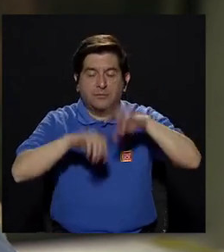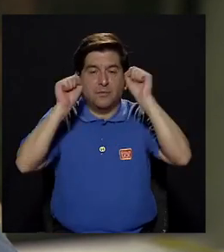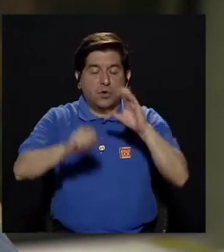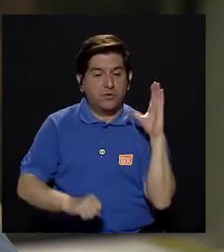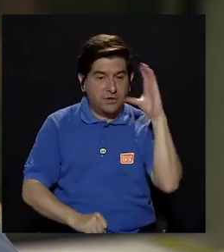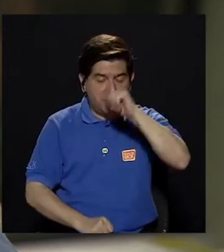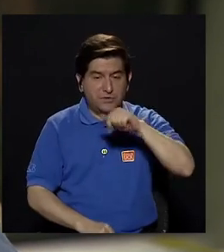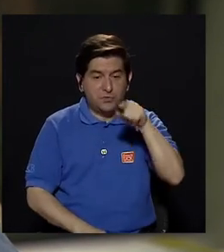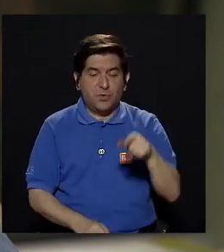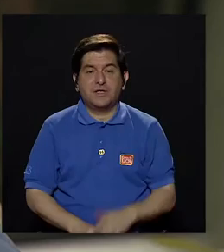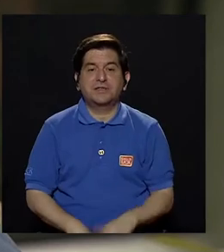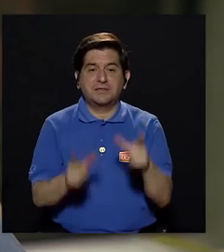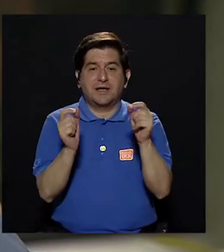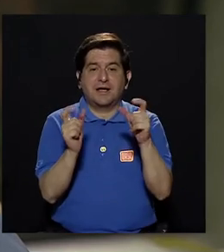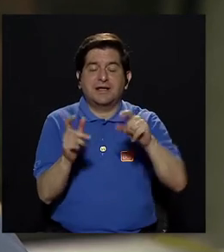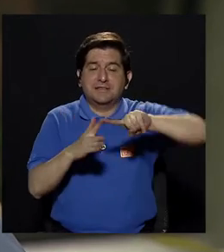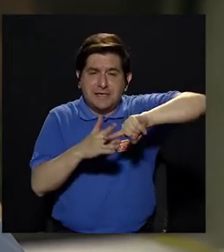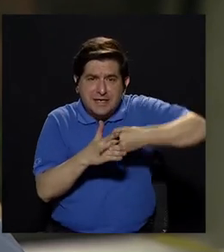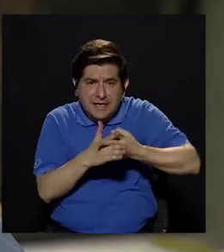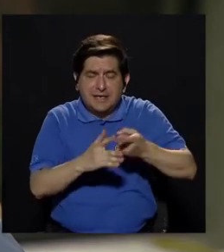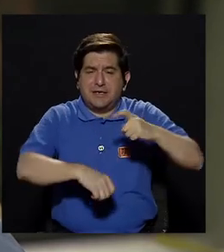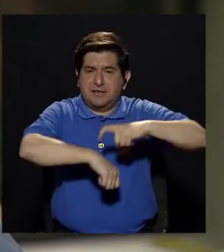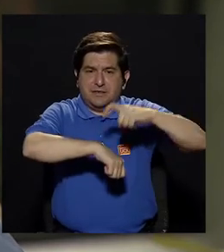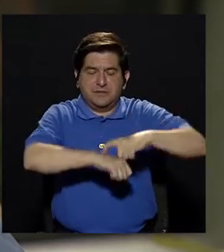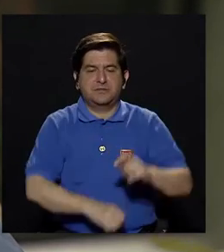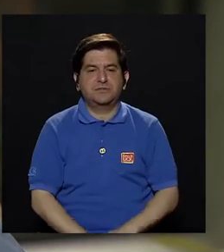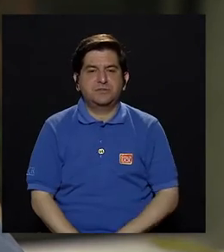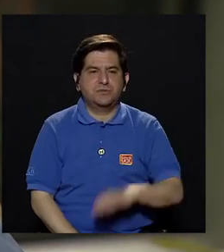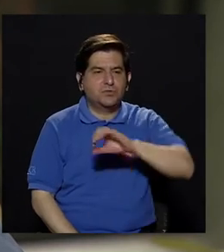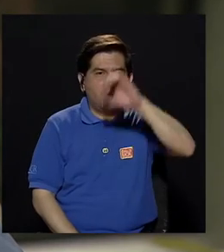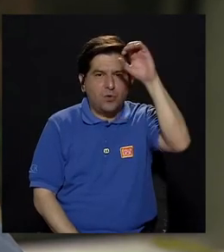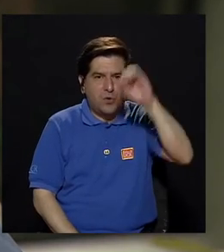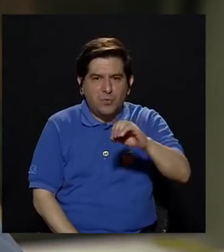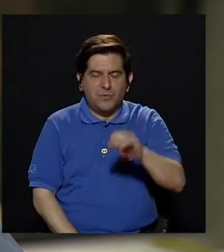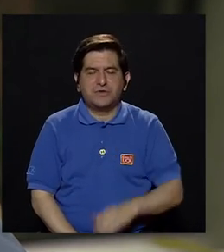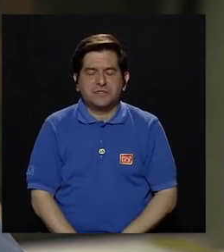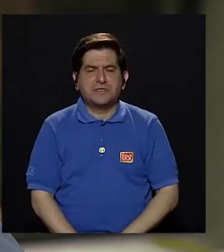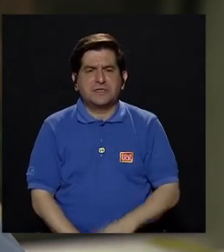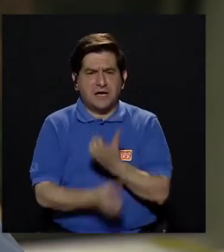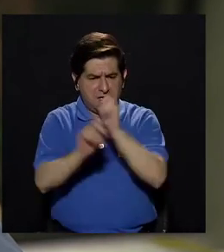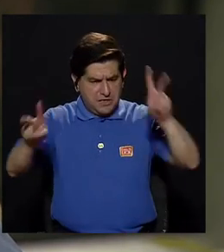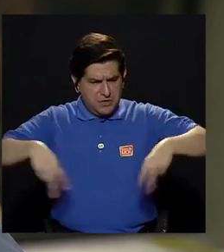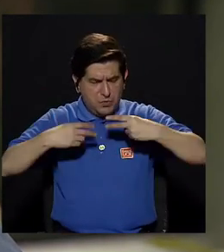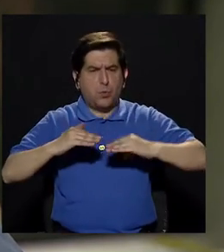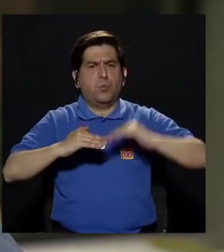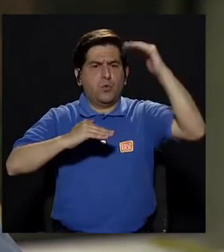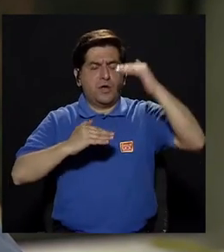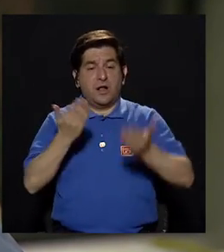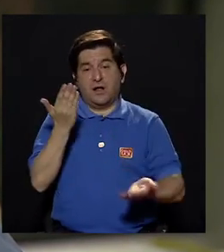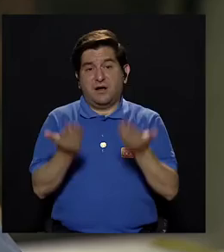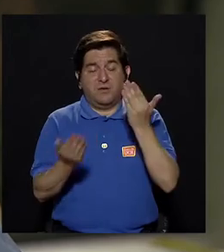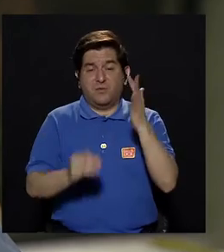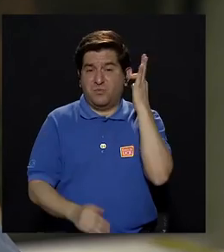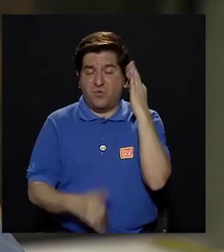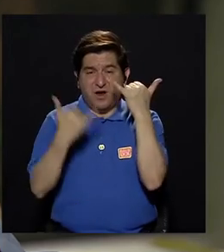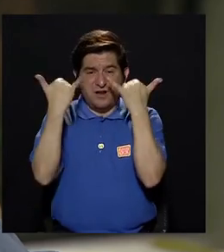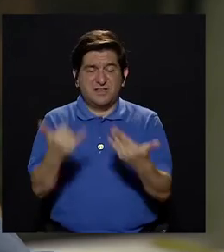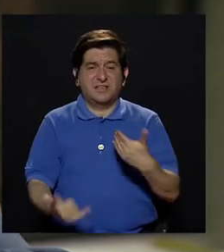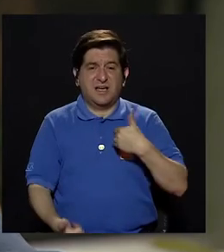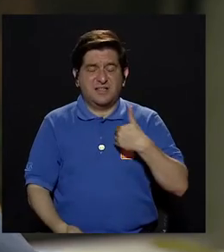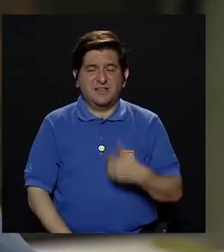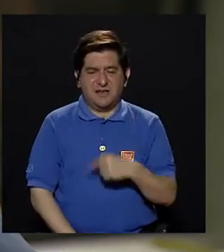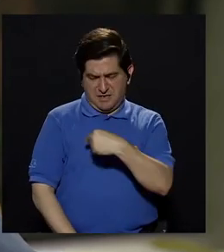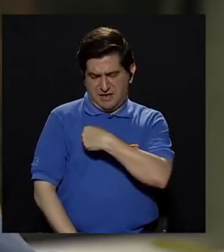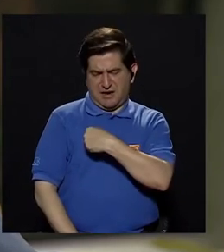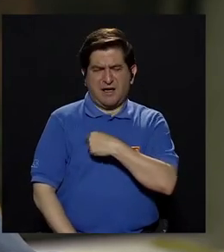que lográramos detectar estos cánceres al puro inicio, realmente las probabilidades de sobrevida son bastante altas comparadas con si las mujeres llegan cuando ya